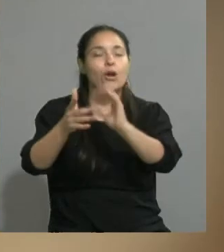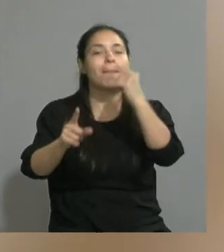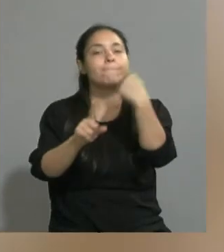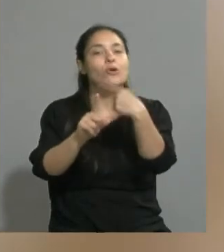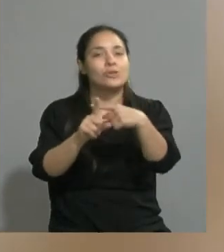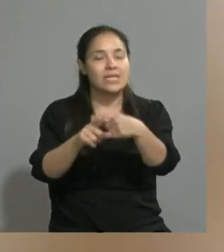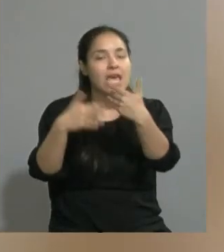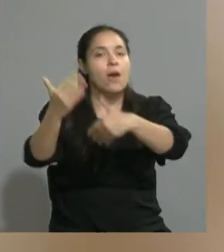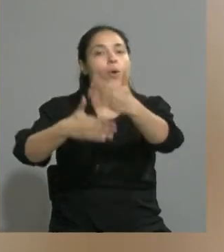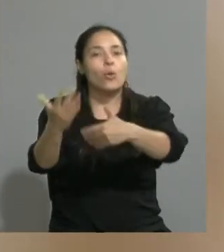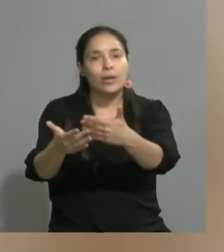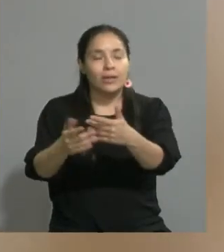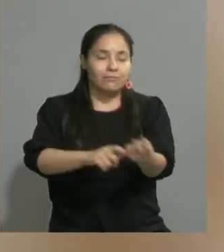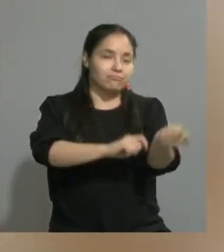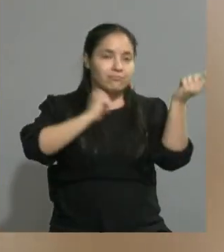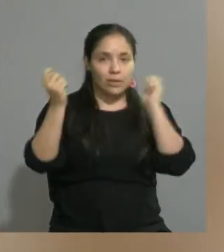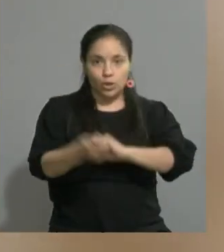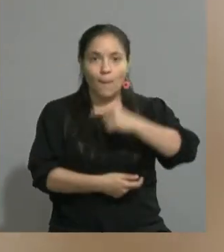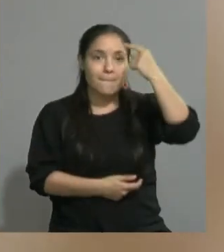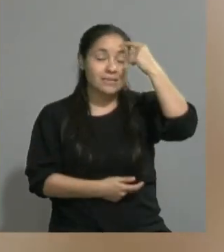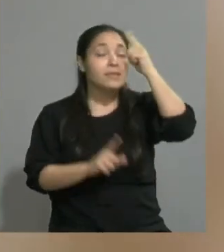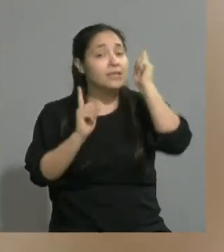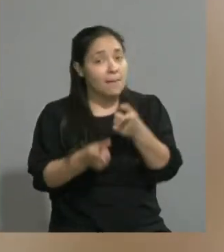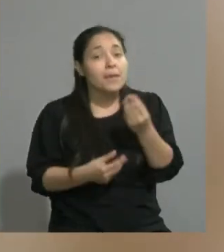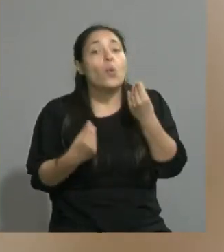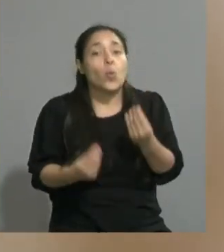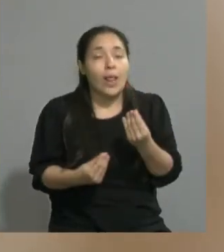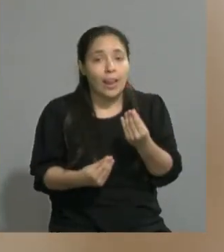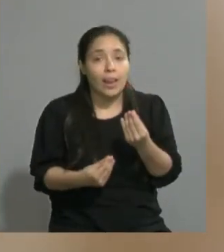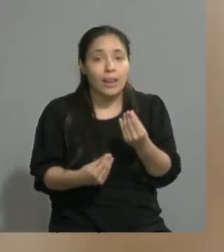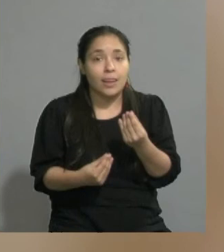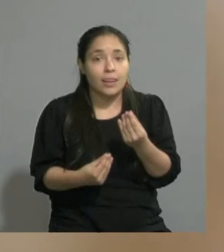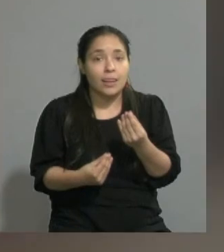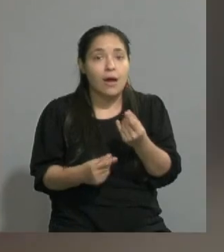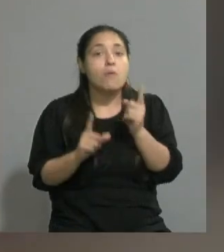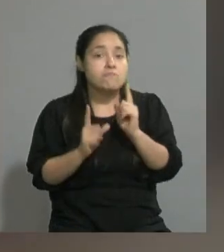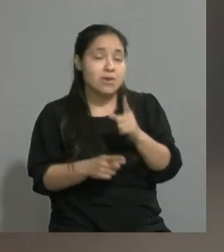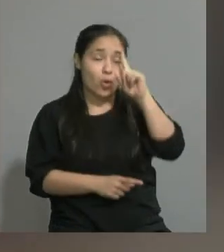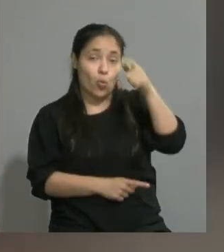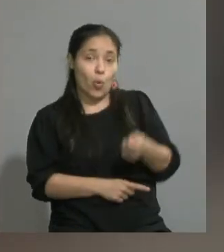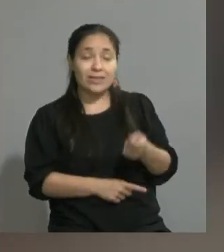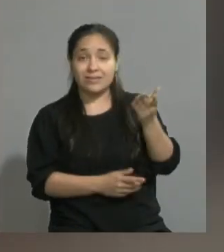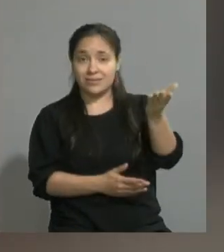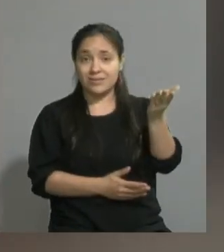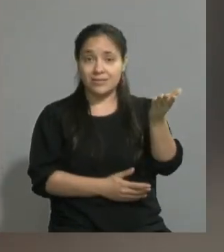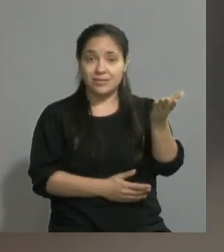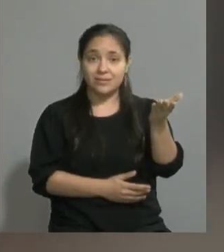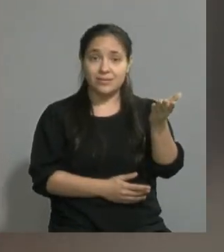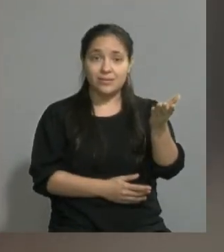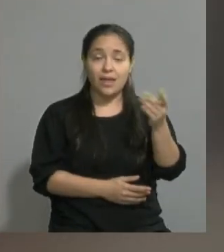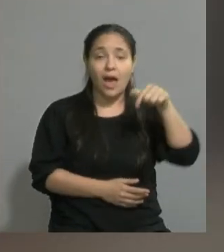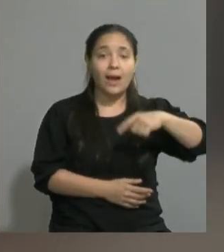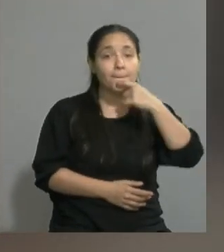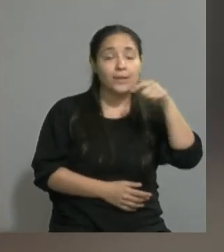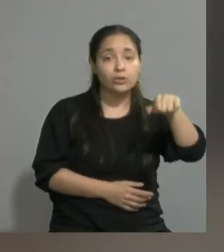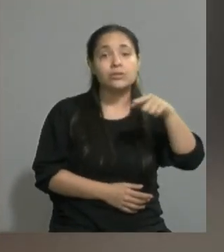positivamente, cambiar el paradigma y sobre todo, hacer como hizo nuestra juez acá en Mendoza,